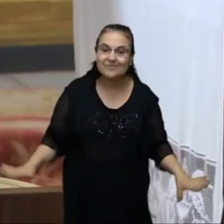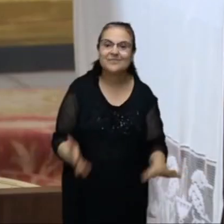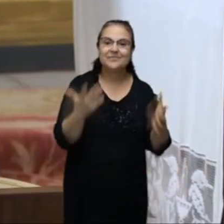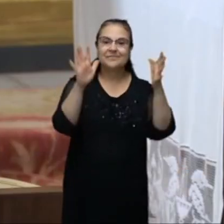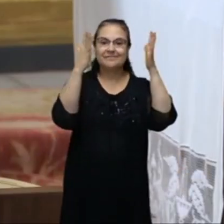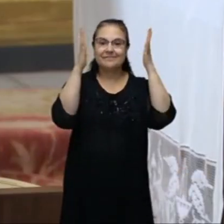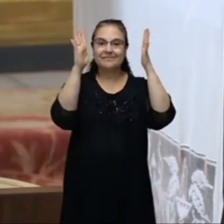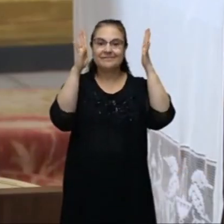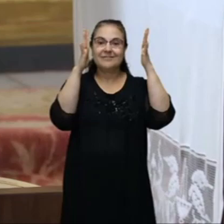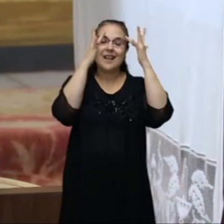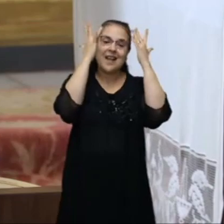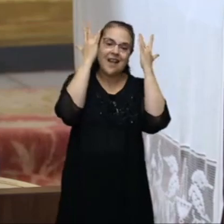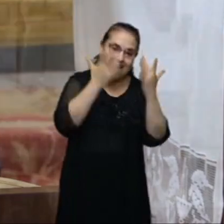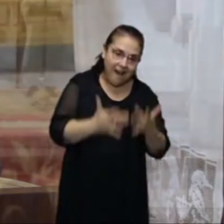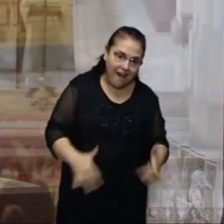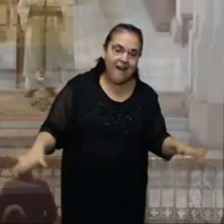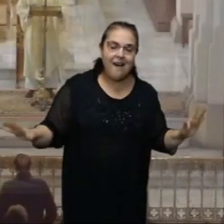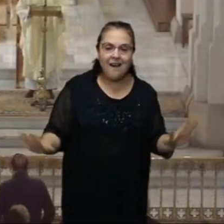Aleluya,